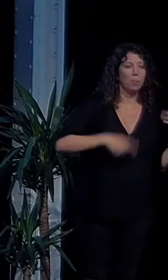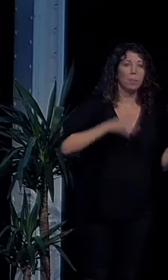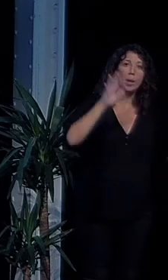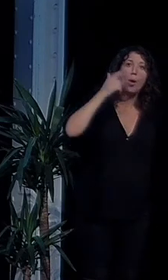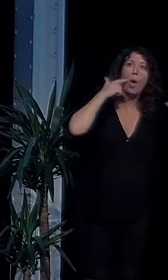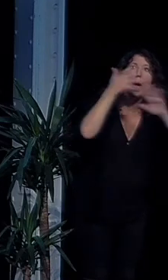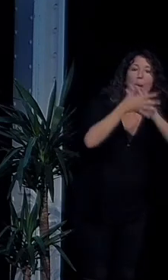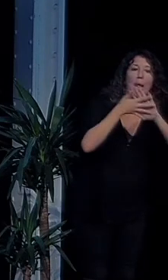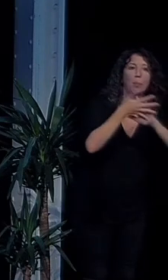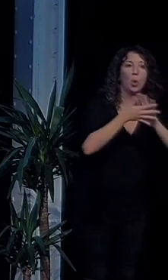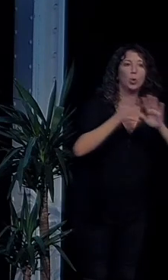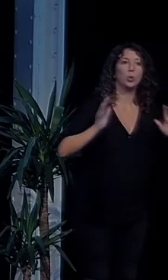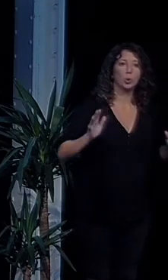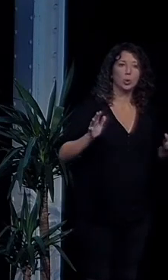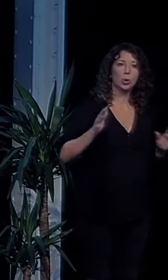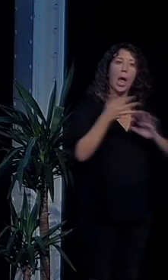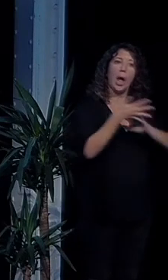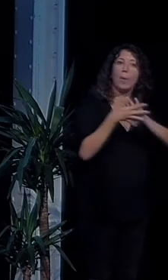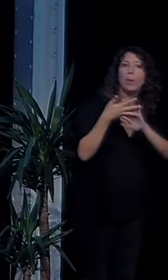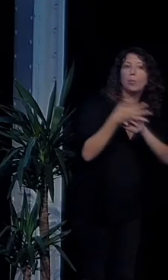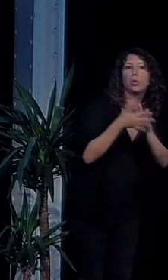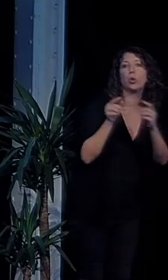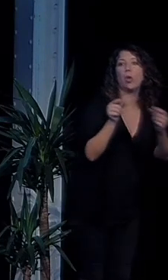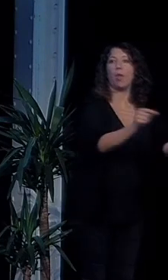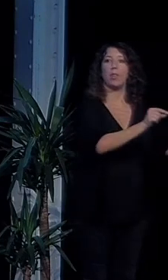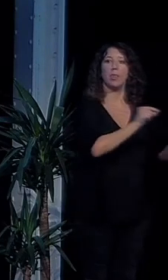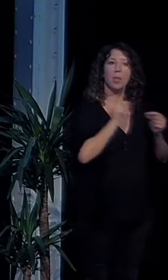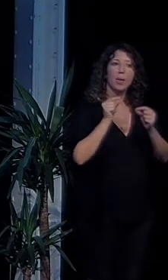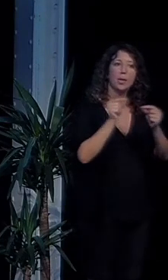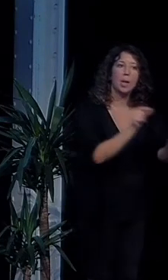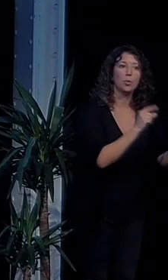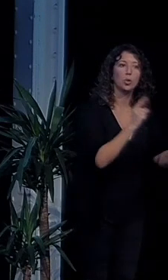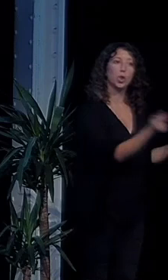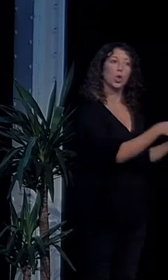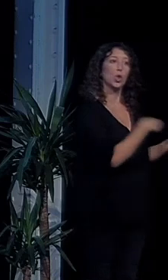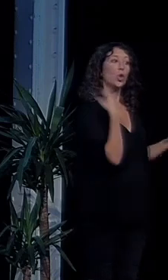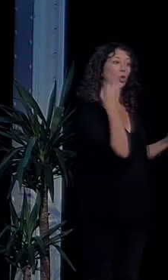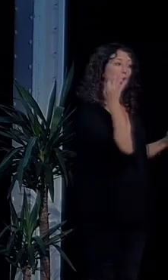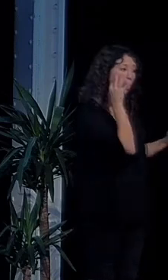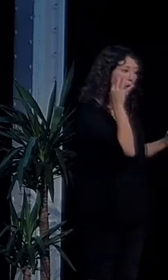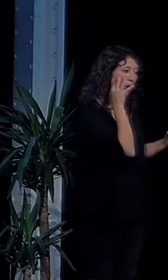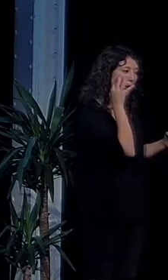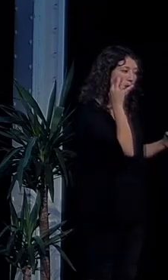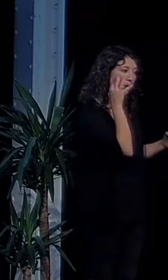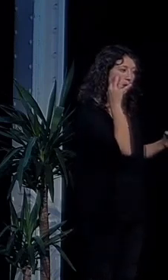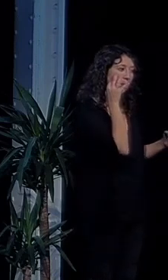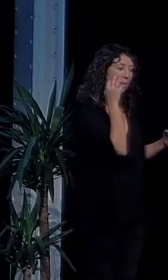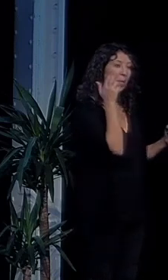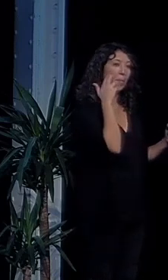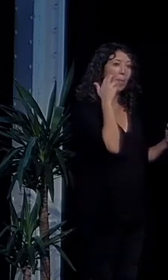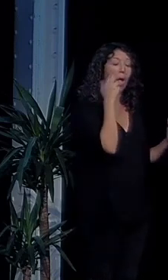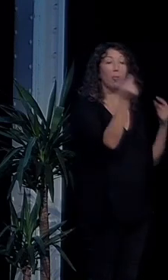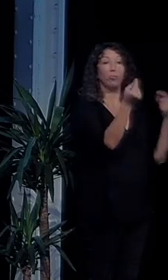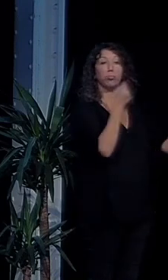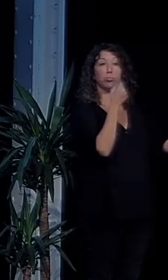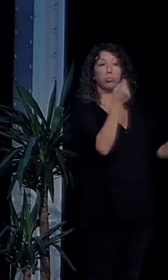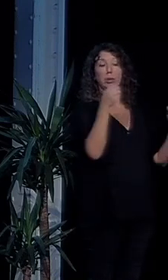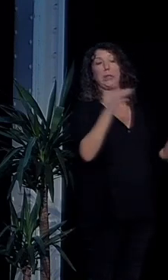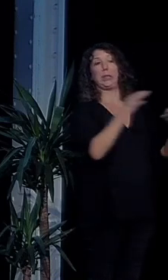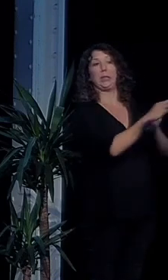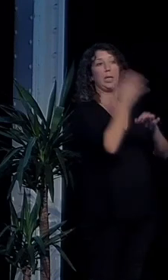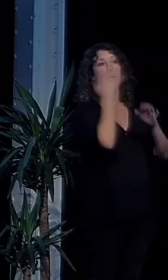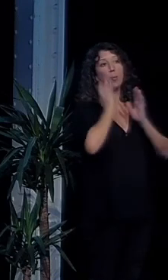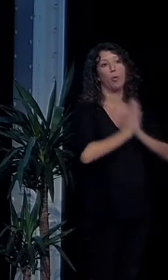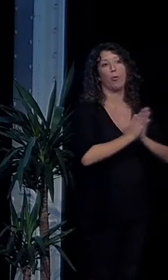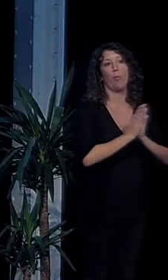hablemos y debatamos sobre nosotras sin miedo a ser abucheadas, por favor. Un